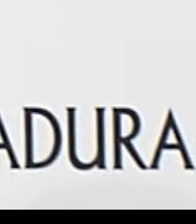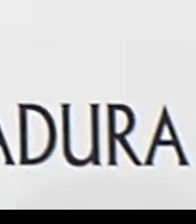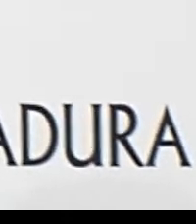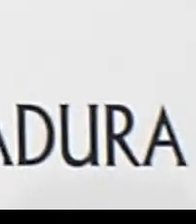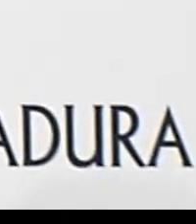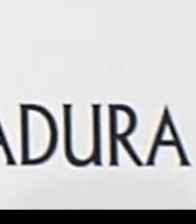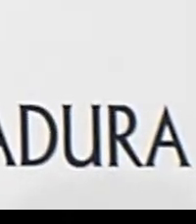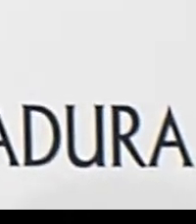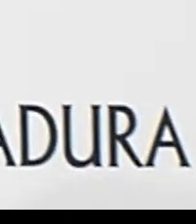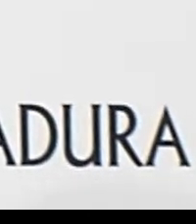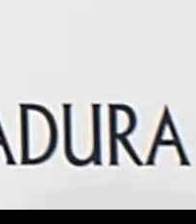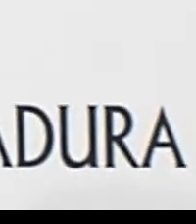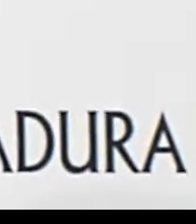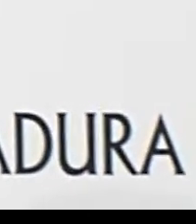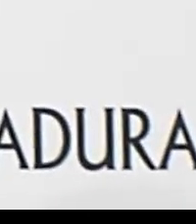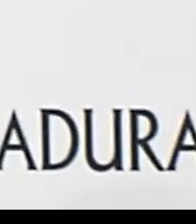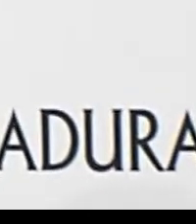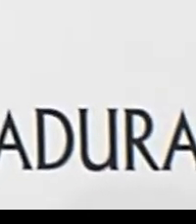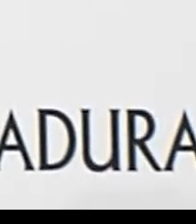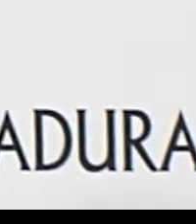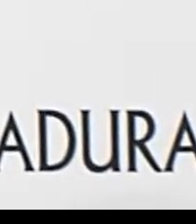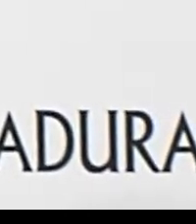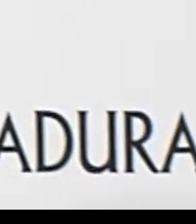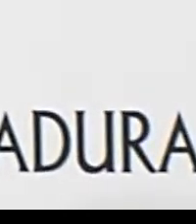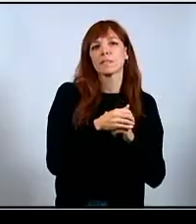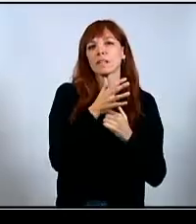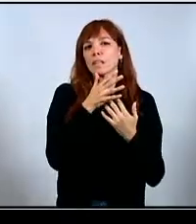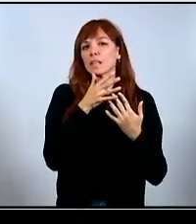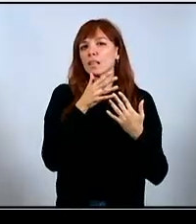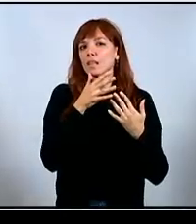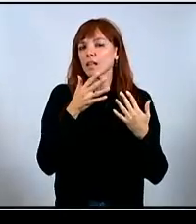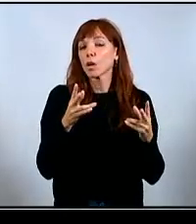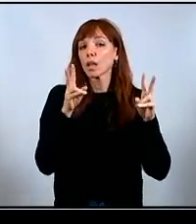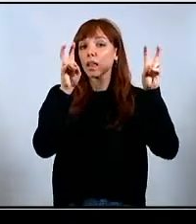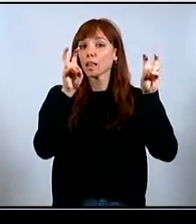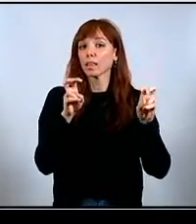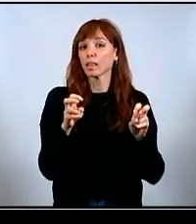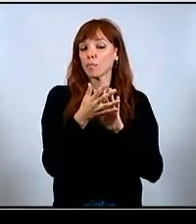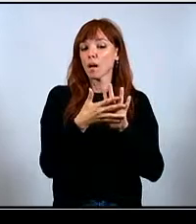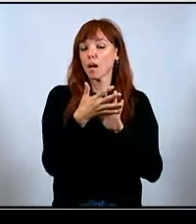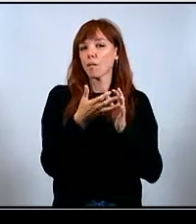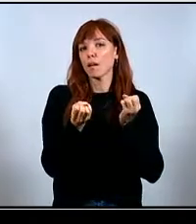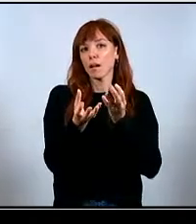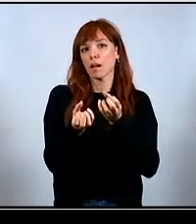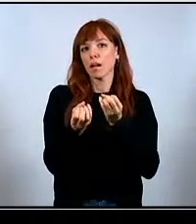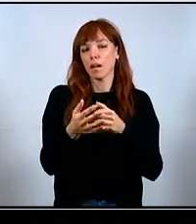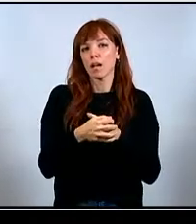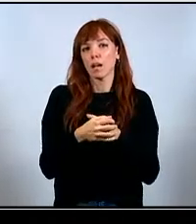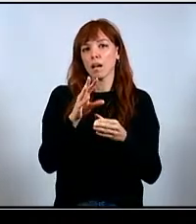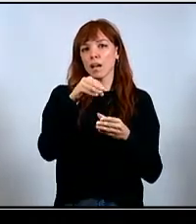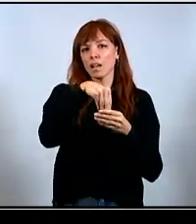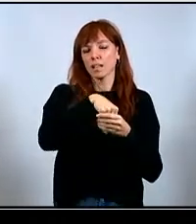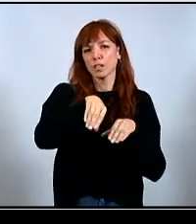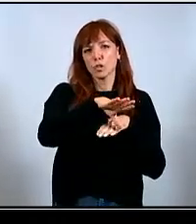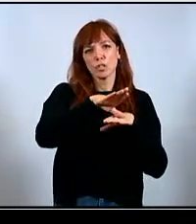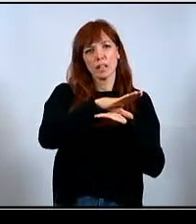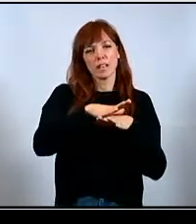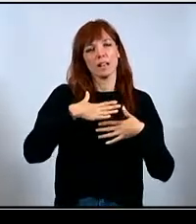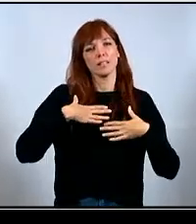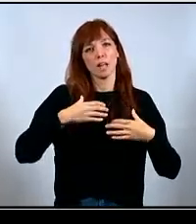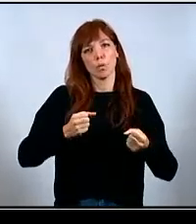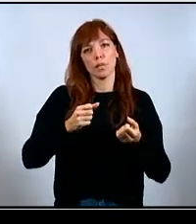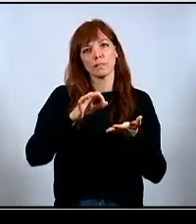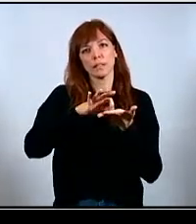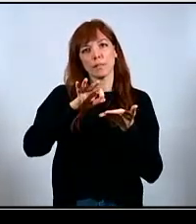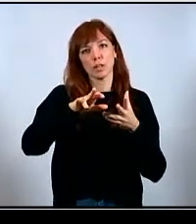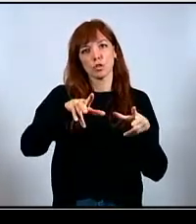posterior al Consejo de Gobierno. Les voy a ir contando los asuntos que hemos tratado. De la Consejería de Salud y Servicios Sociales. Dentro de las